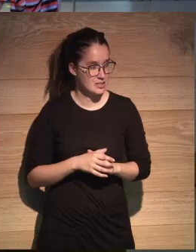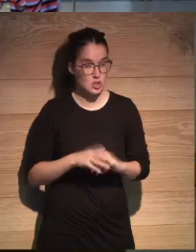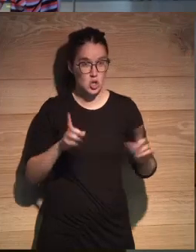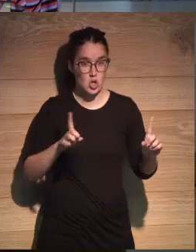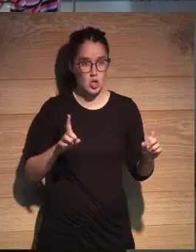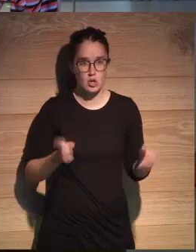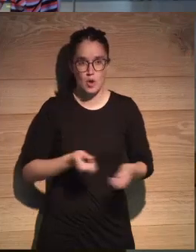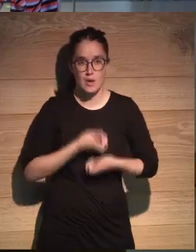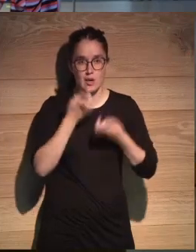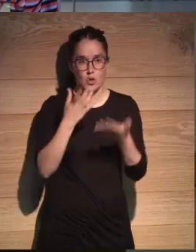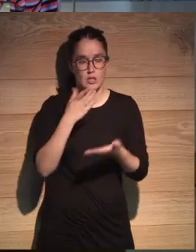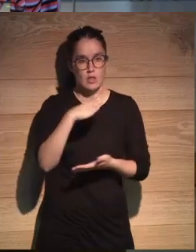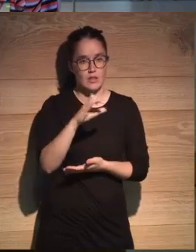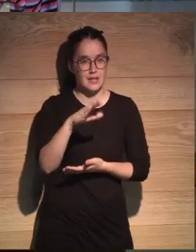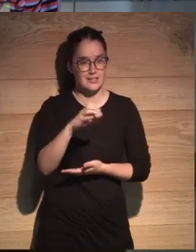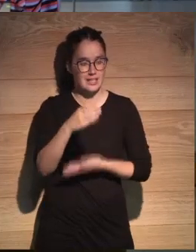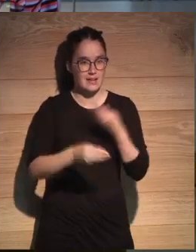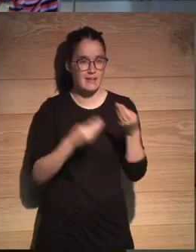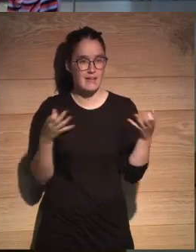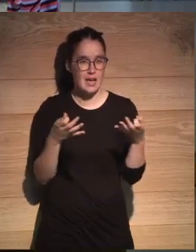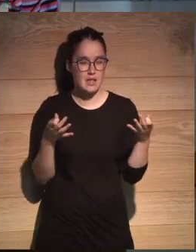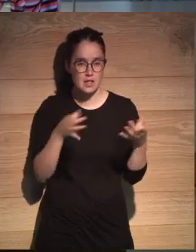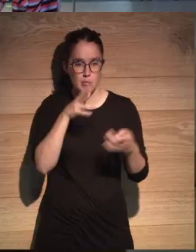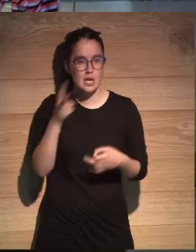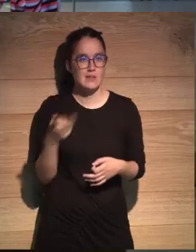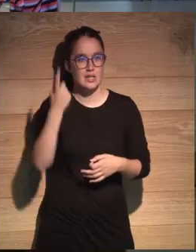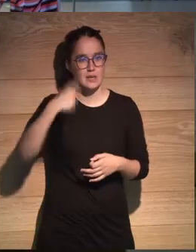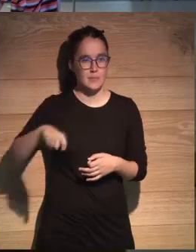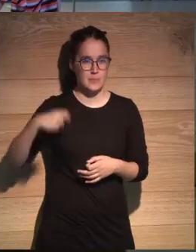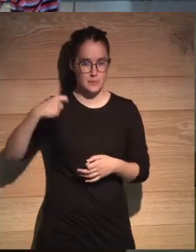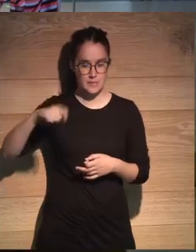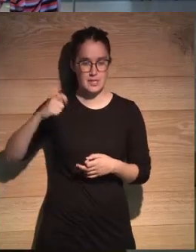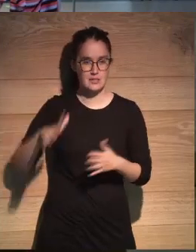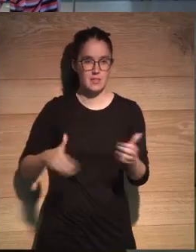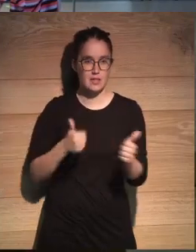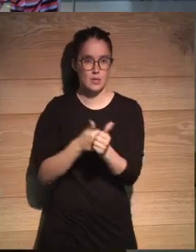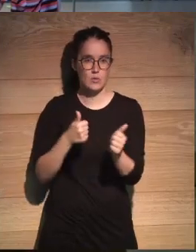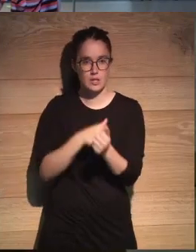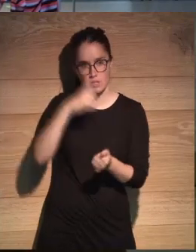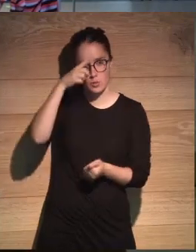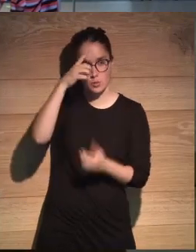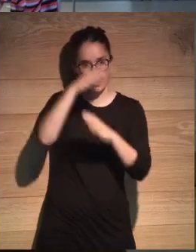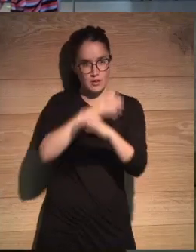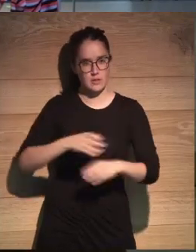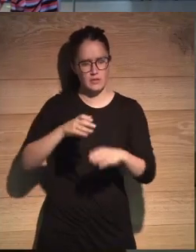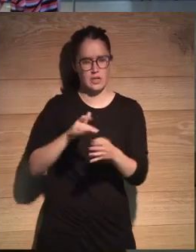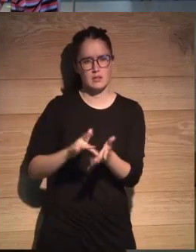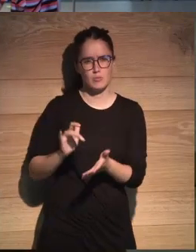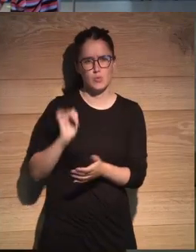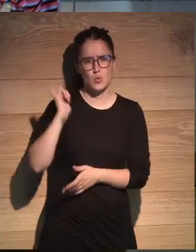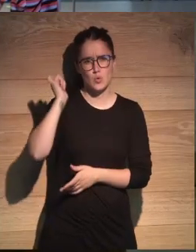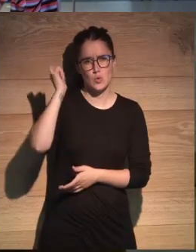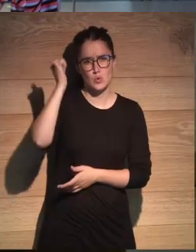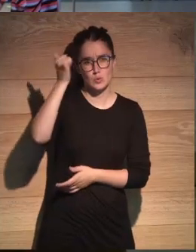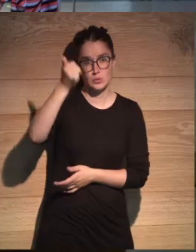No voy a contaros lo que está haciendo el CSIC a través de la vicepresidencia adjunta de Cultura Científica, que llevamos